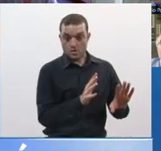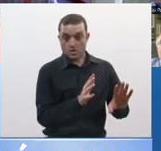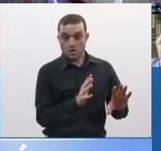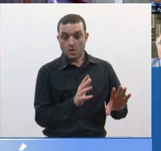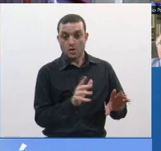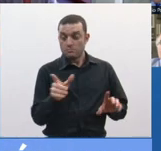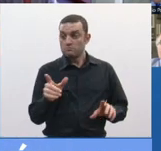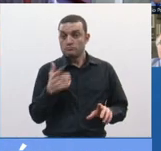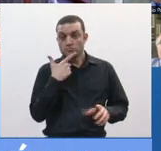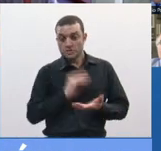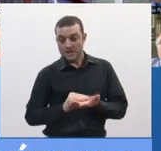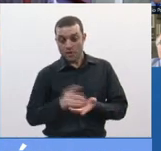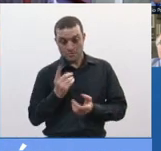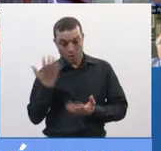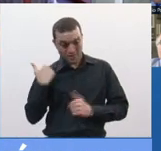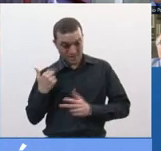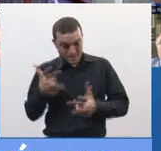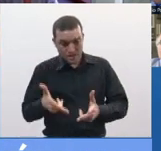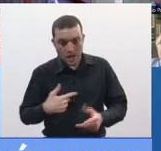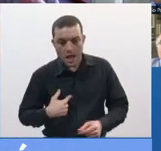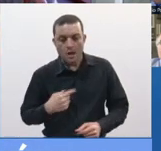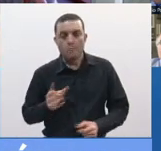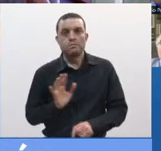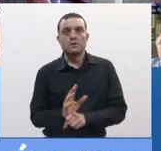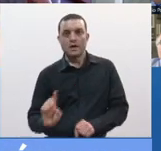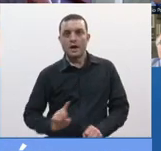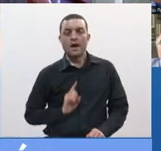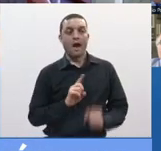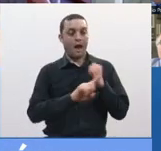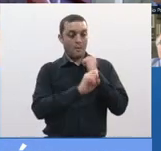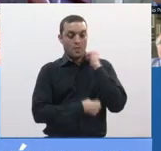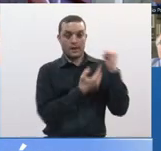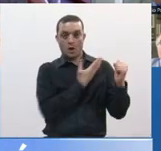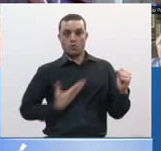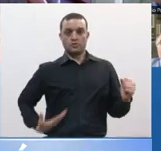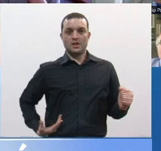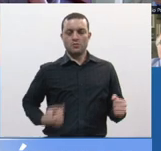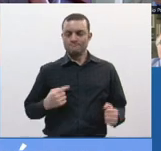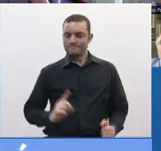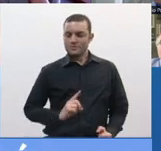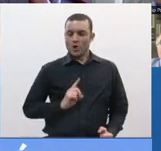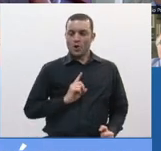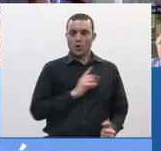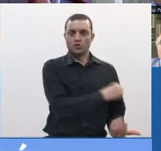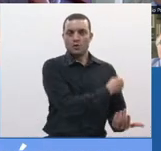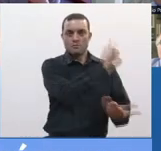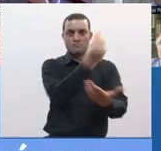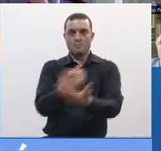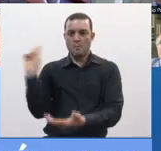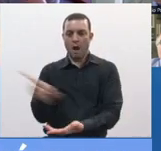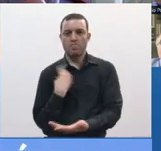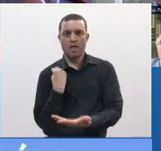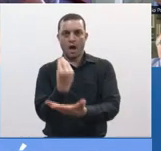señores senadores, ha tenido el honor de ser elegido por el Poder Ejecutivo. Y se sienta como una especie de banquillo de